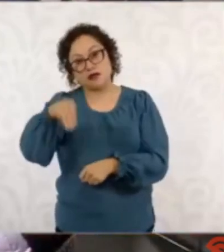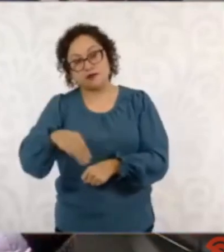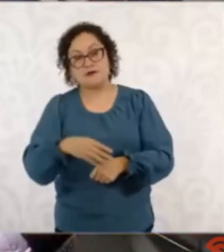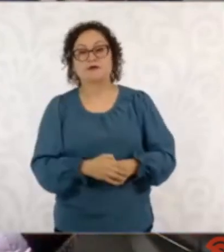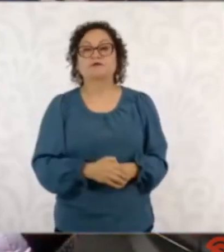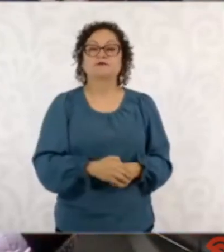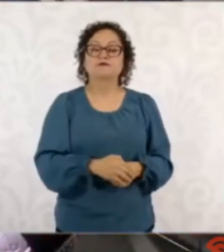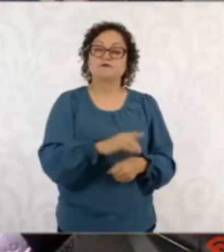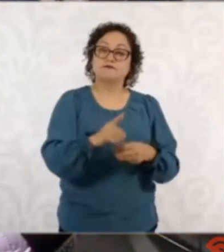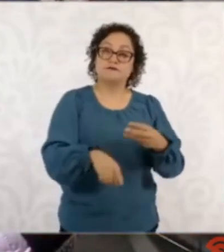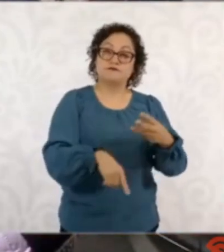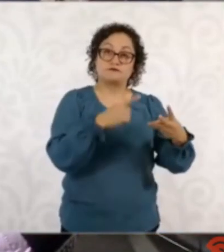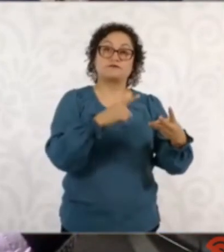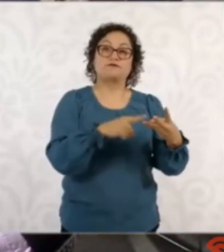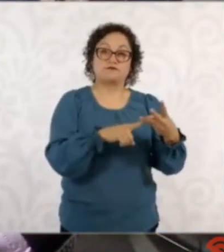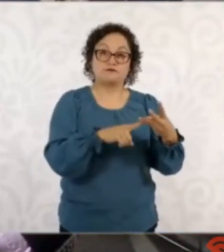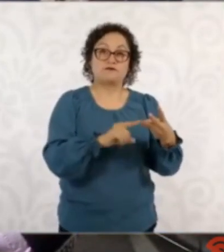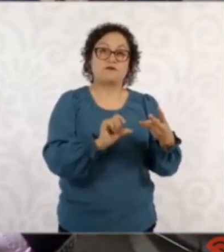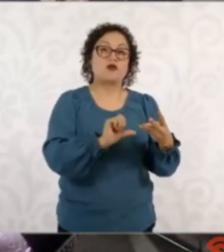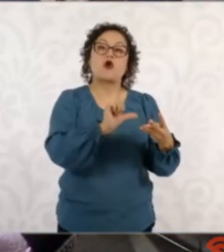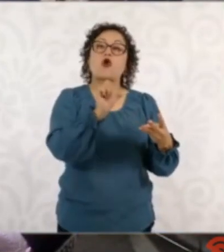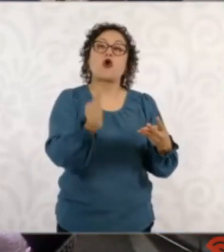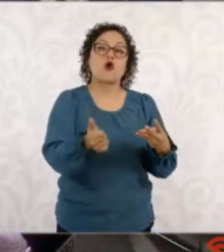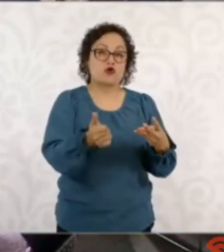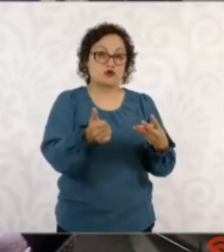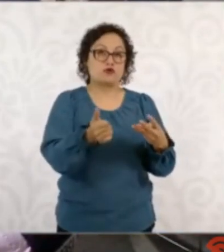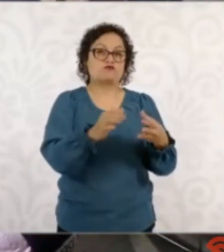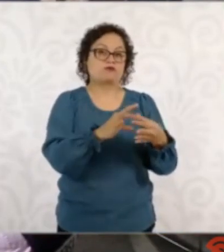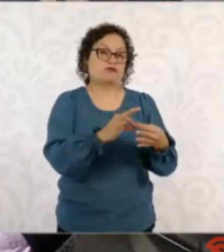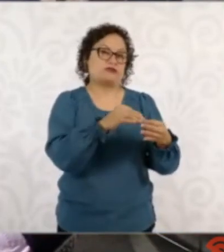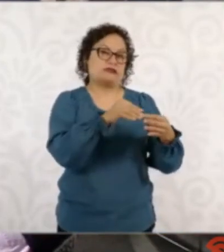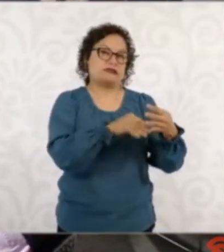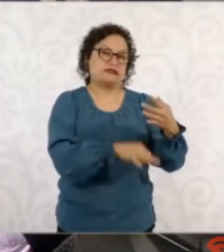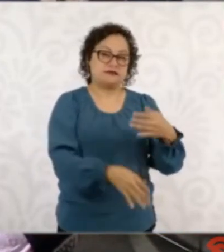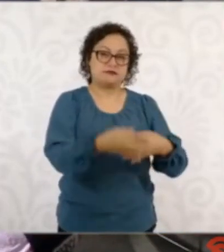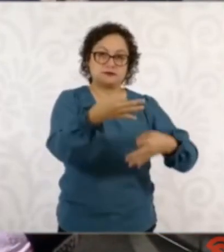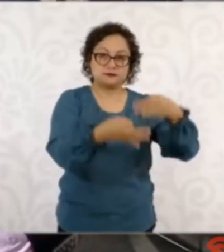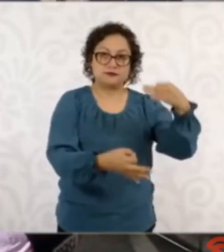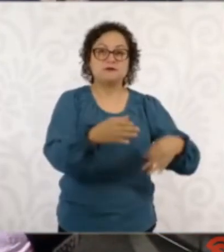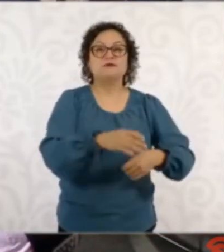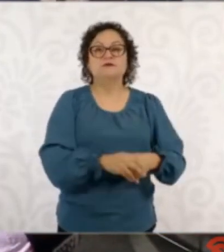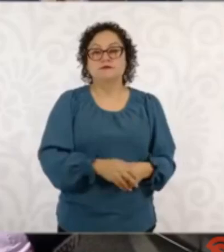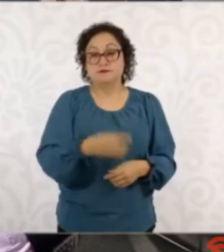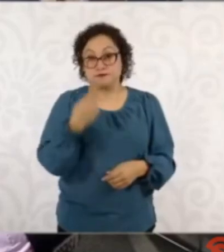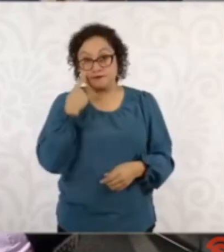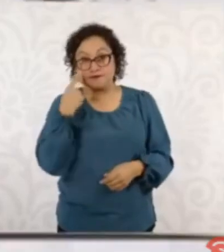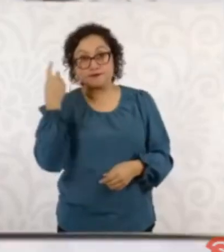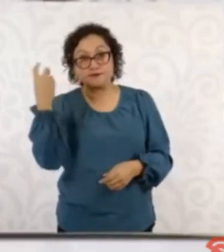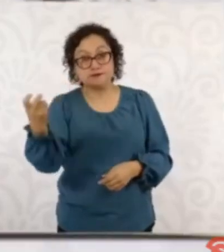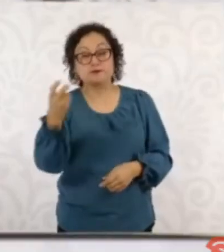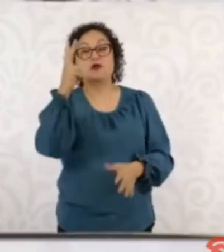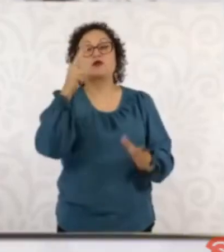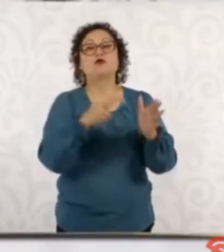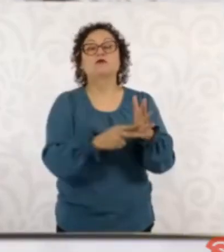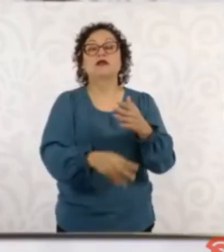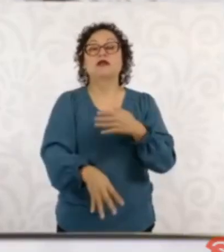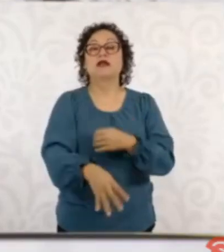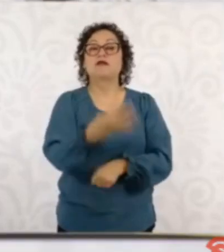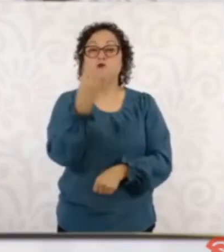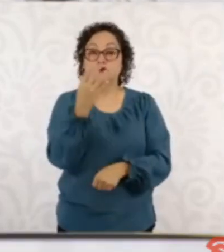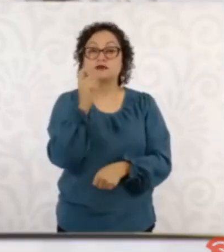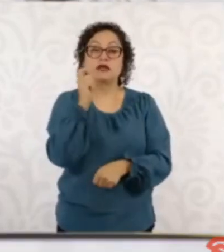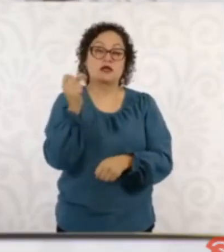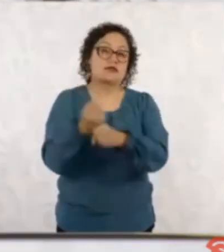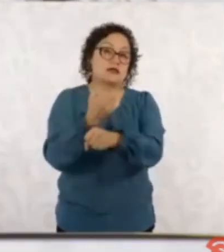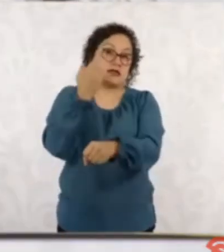se deroga otra declaratoria previa. Entonces, en 2014 hay una declaración de la entonces Secretaría de Comunicaciones